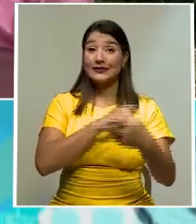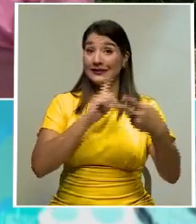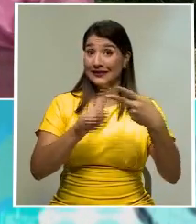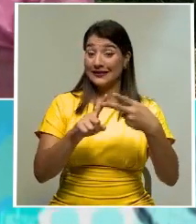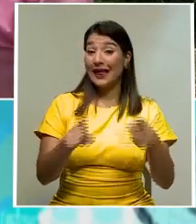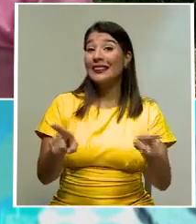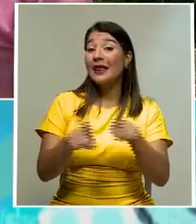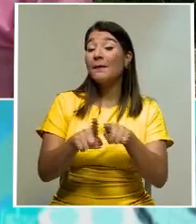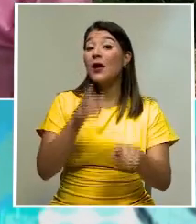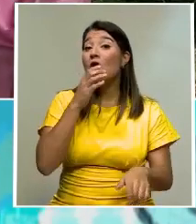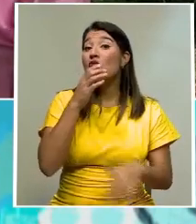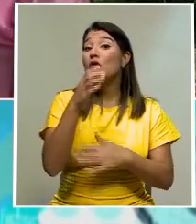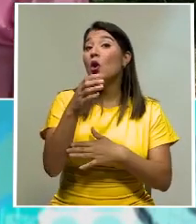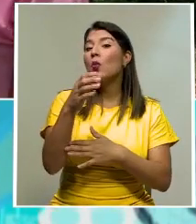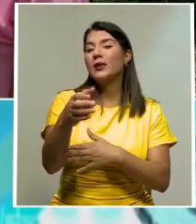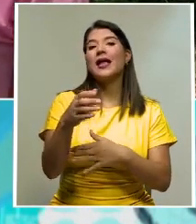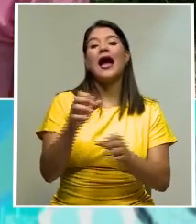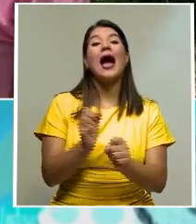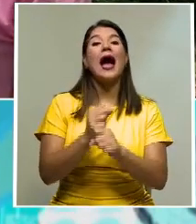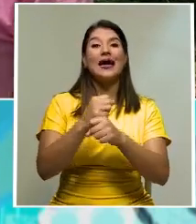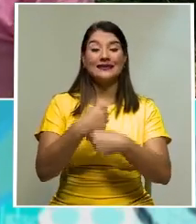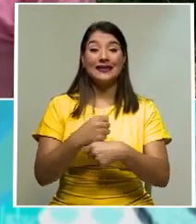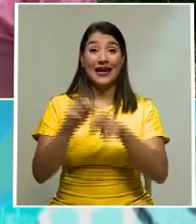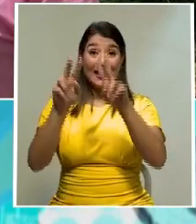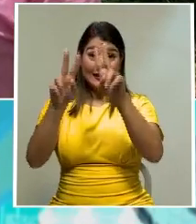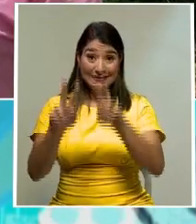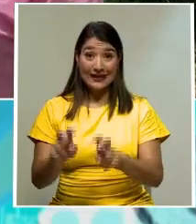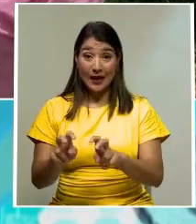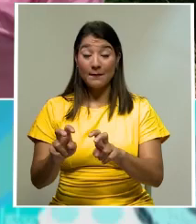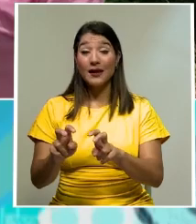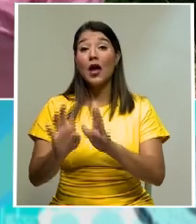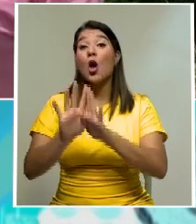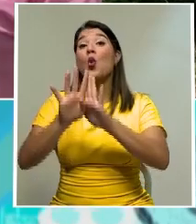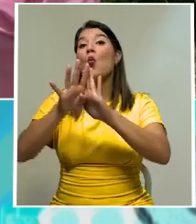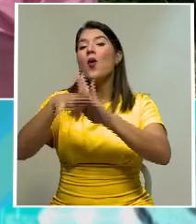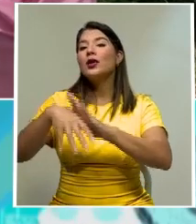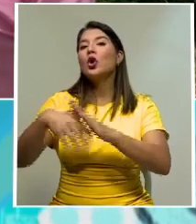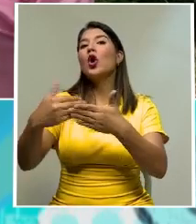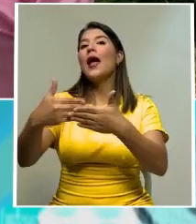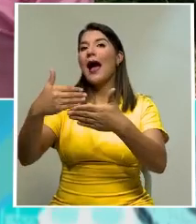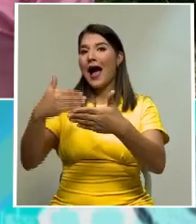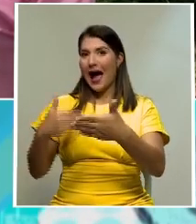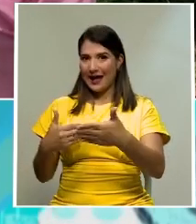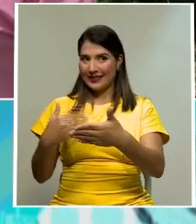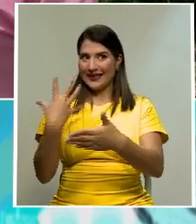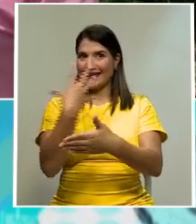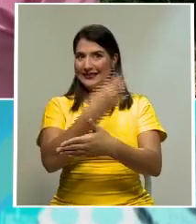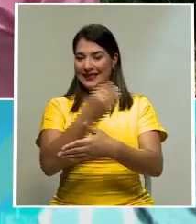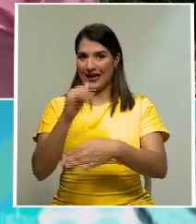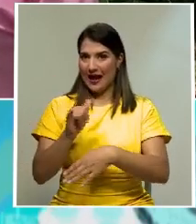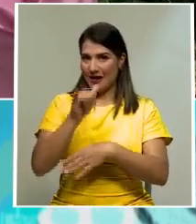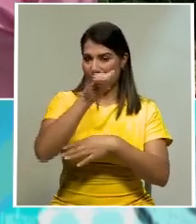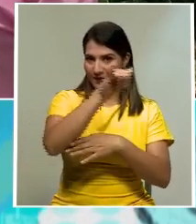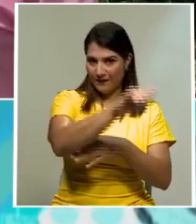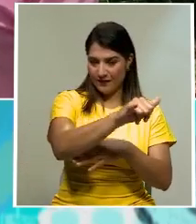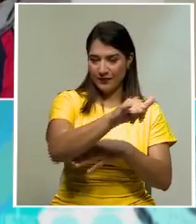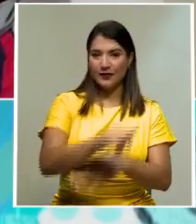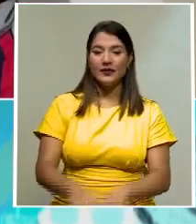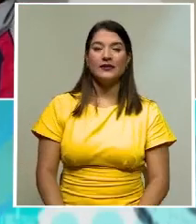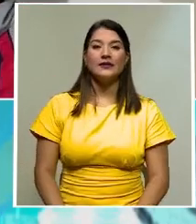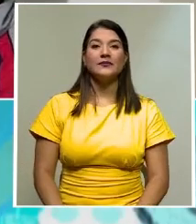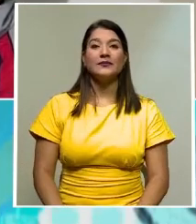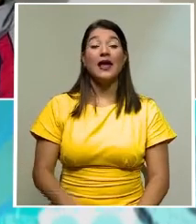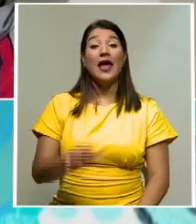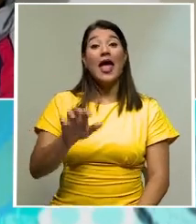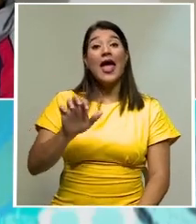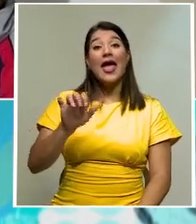pasajero realizarse la prueba por lo menos 4 horas antes de la salida del vuelo.